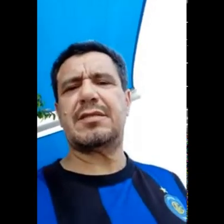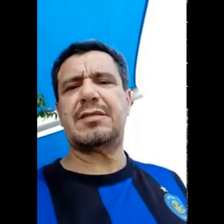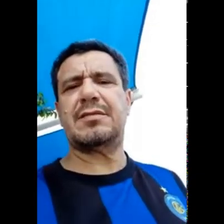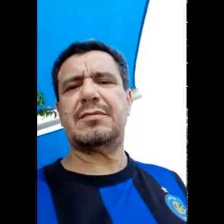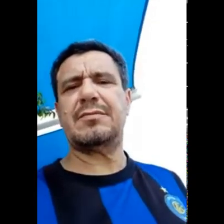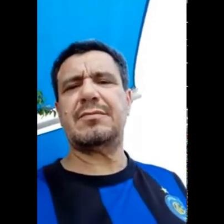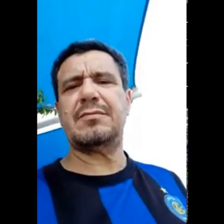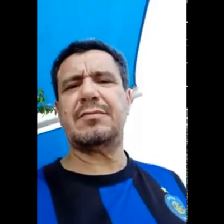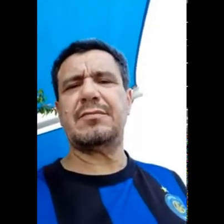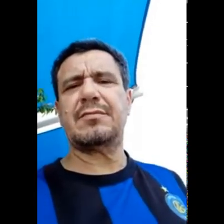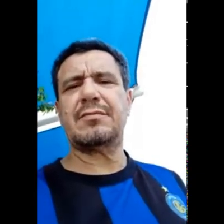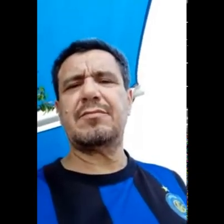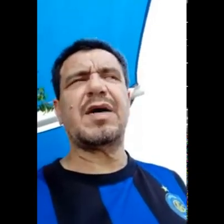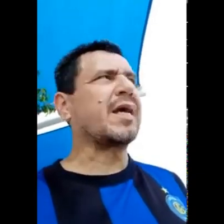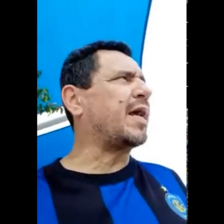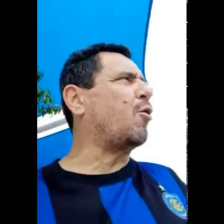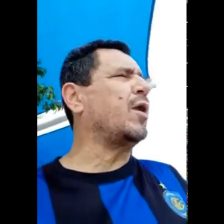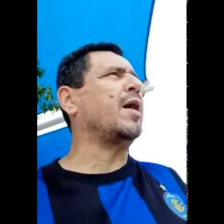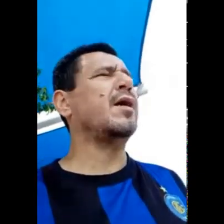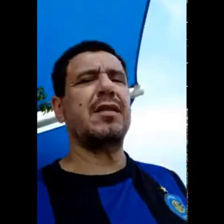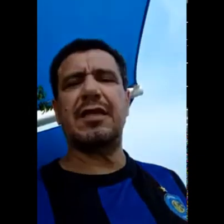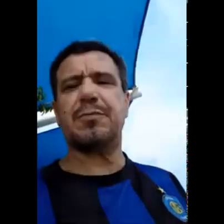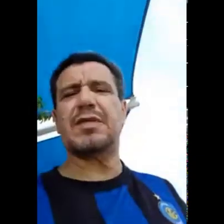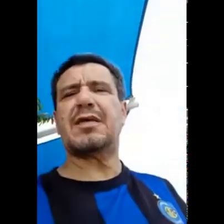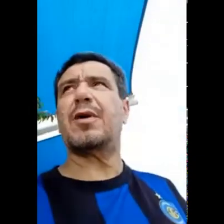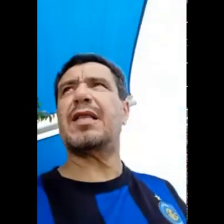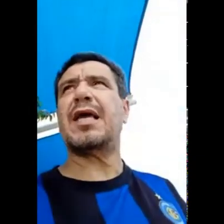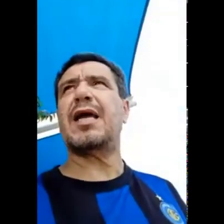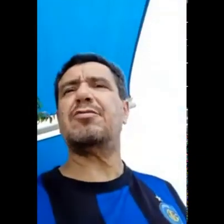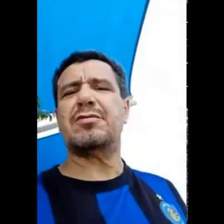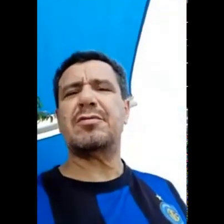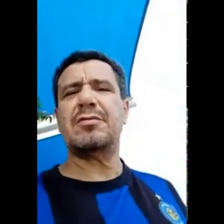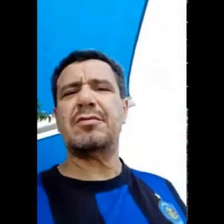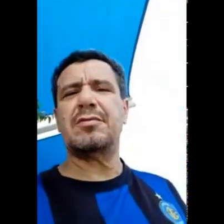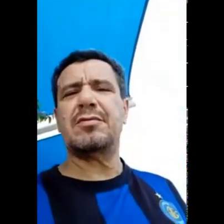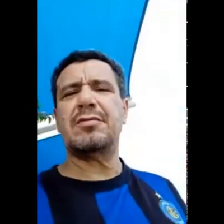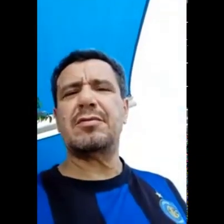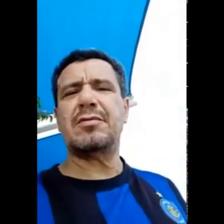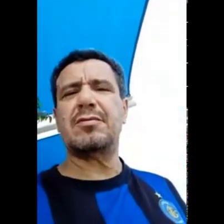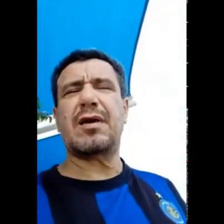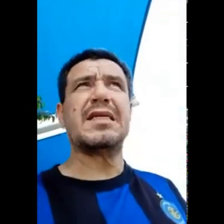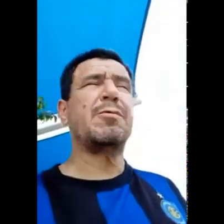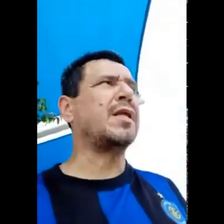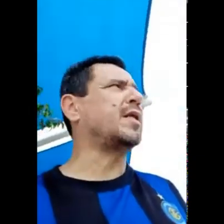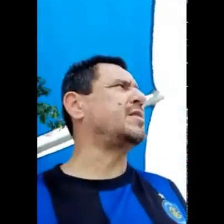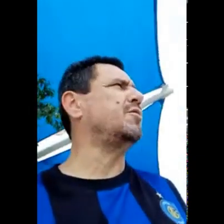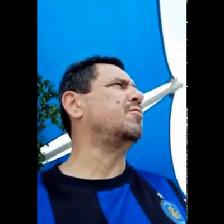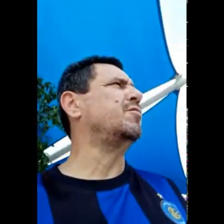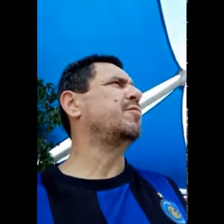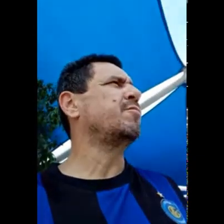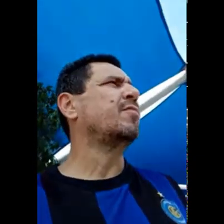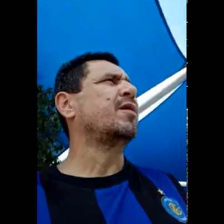Salinas. Para que ahora, después de 40 años, casi